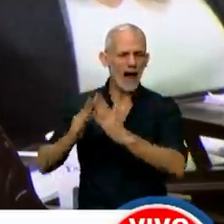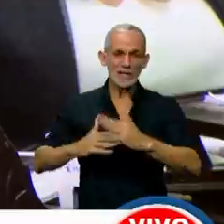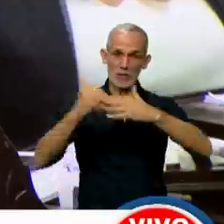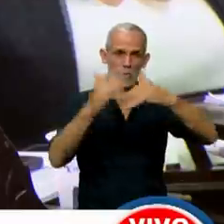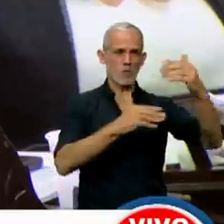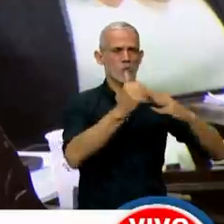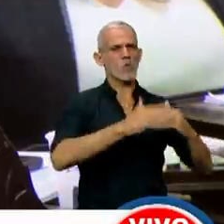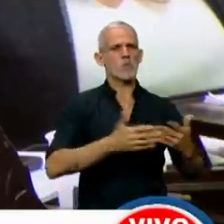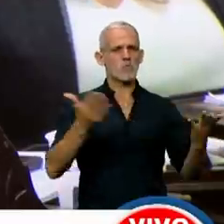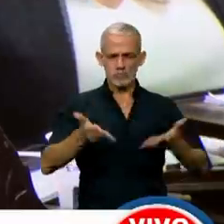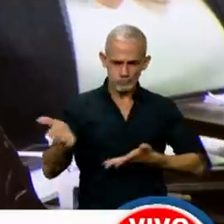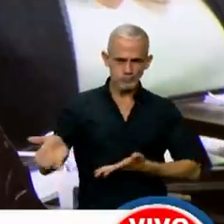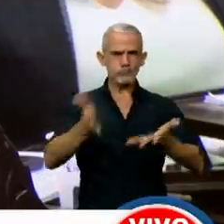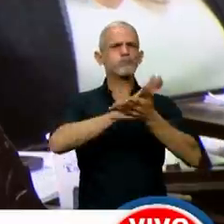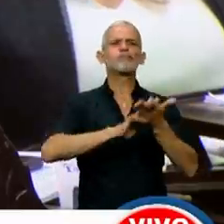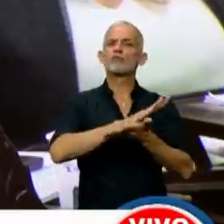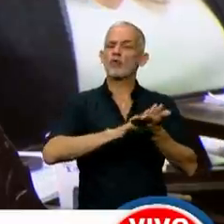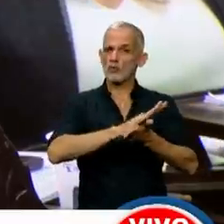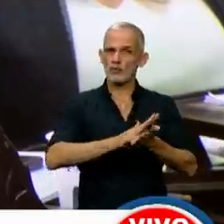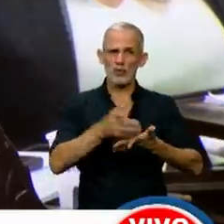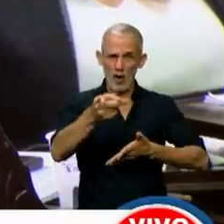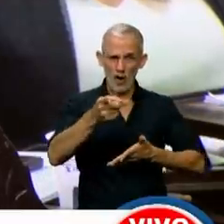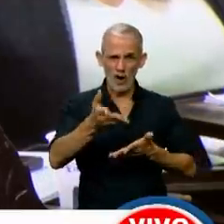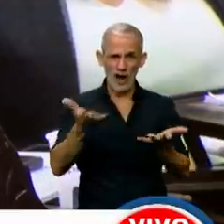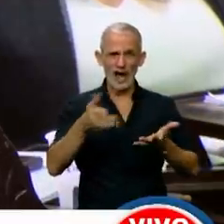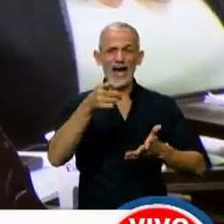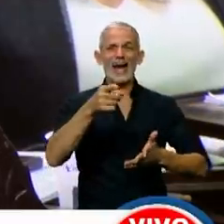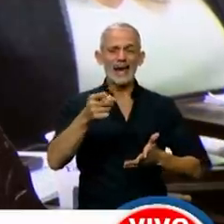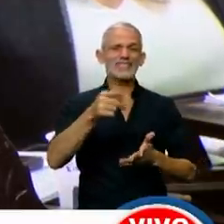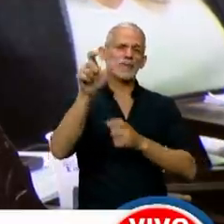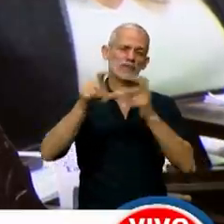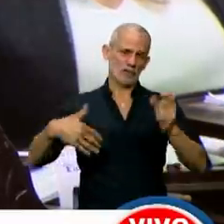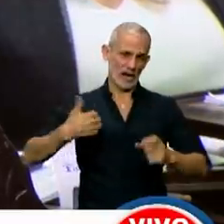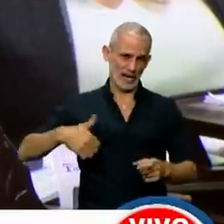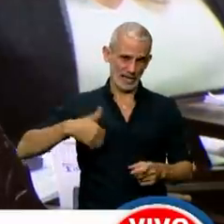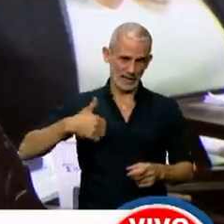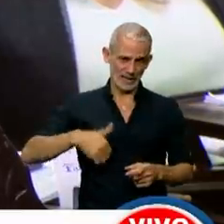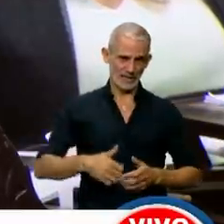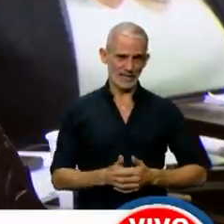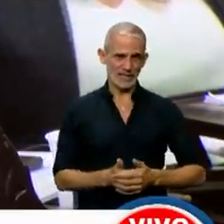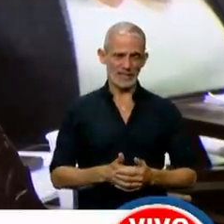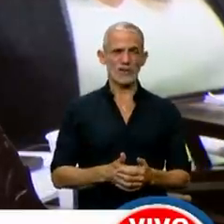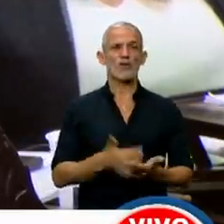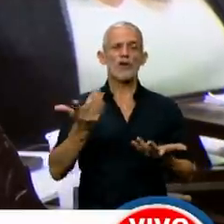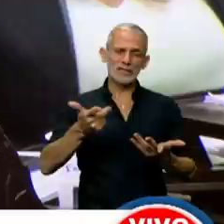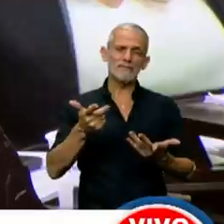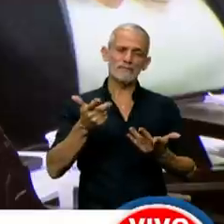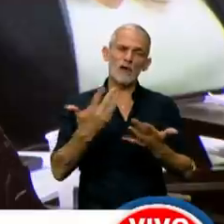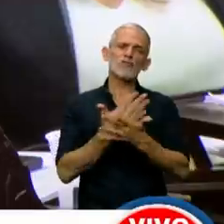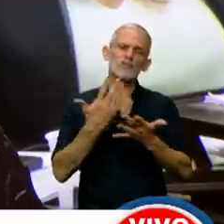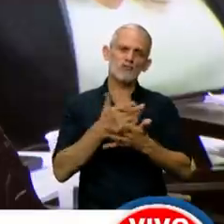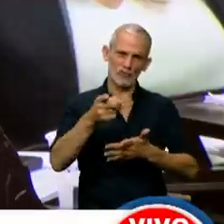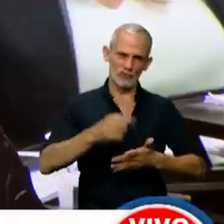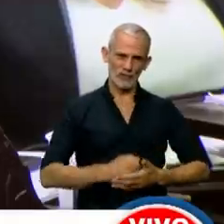para dar respuesta inmediata a esos argentinos que la están pasando muy